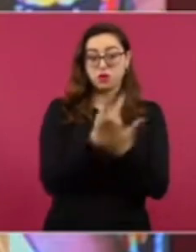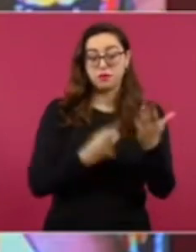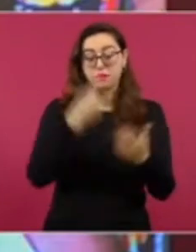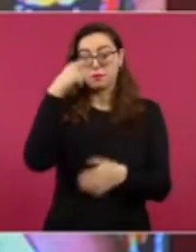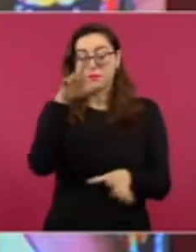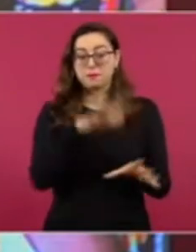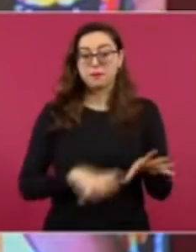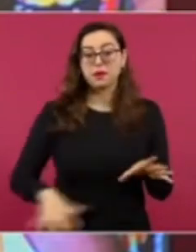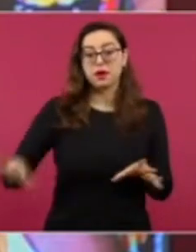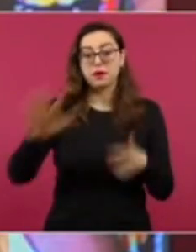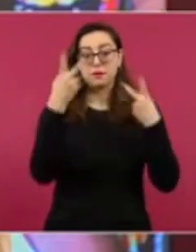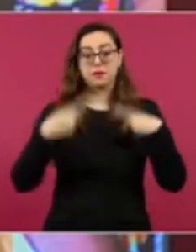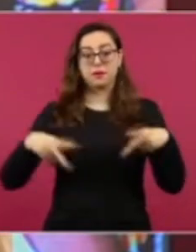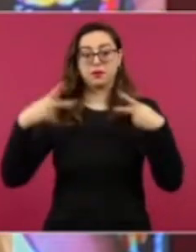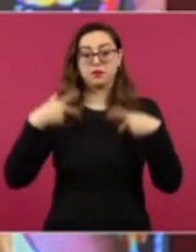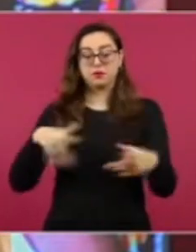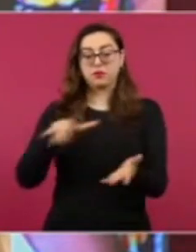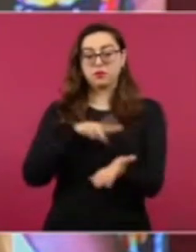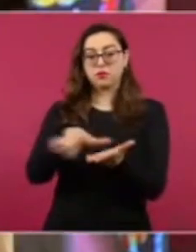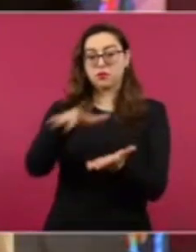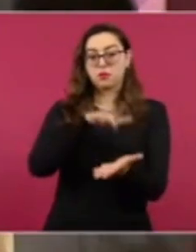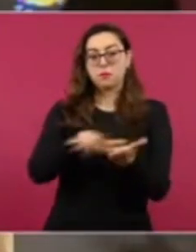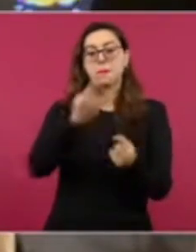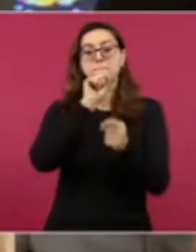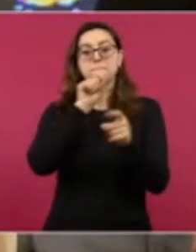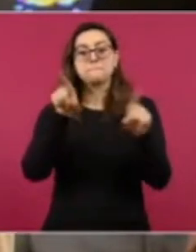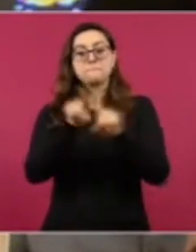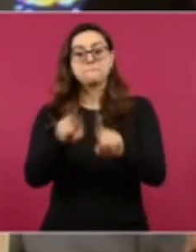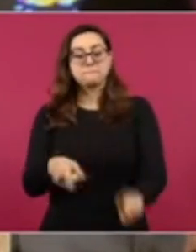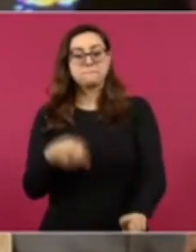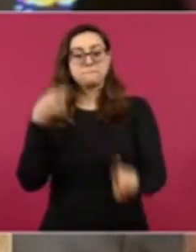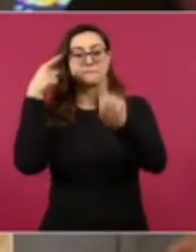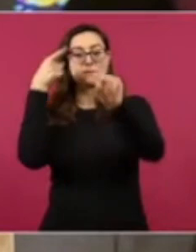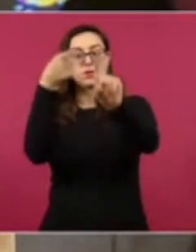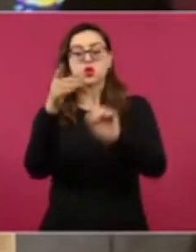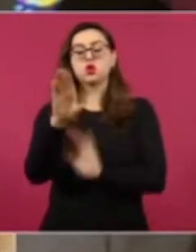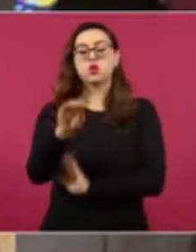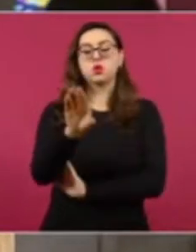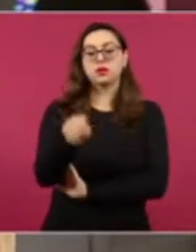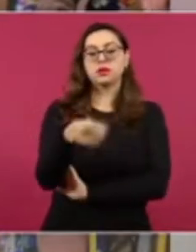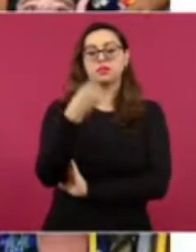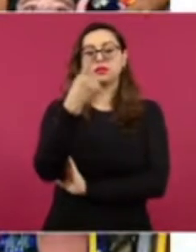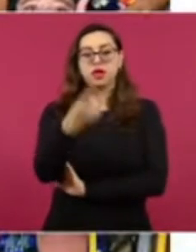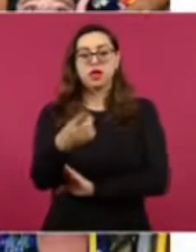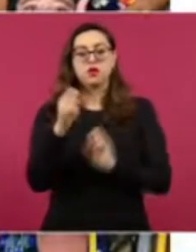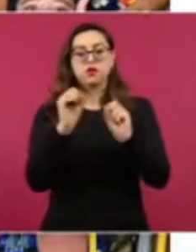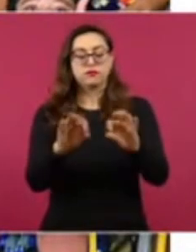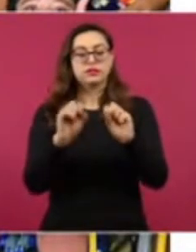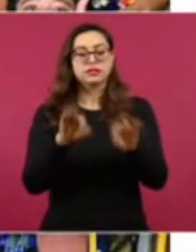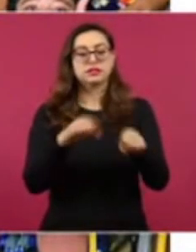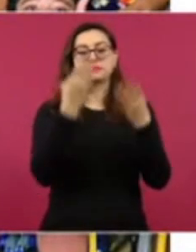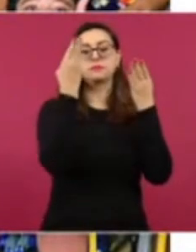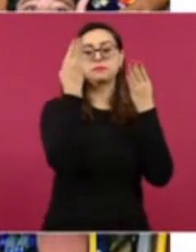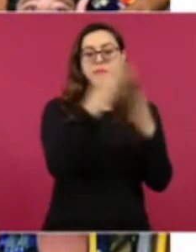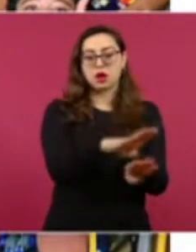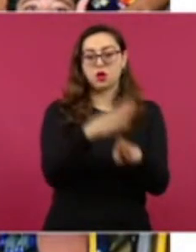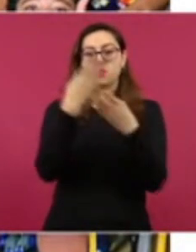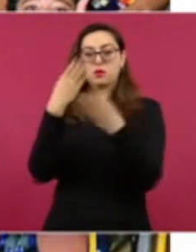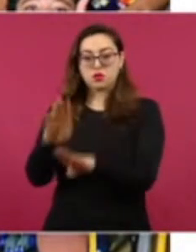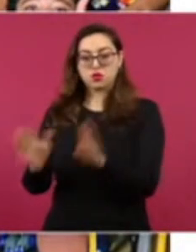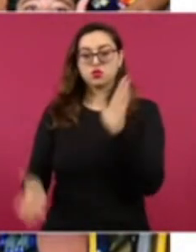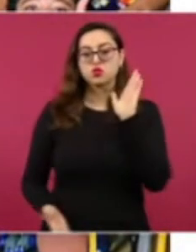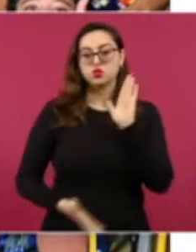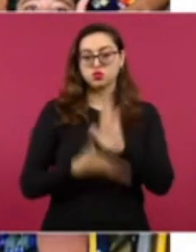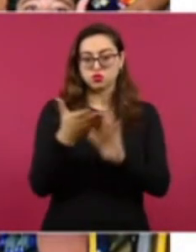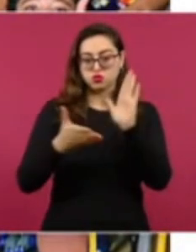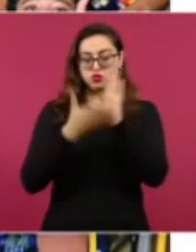y se están construyendo una meta de 91 sucursales del banco el bienestar adelante en